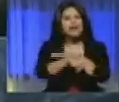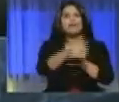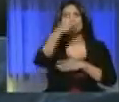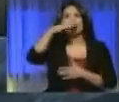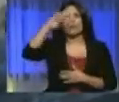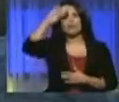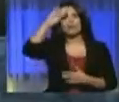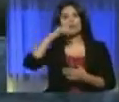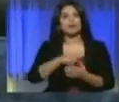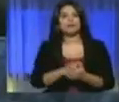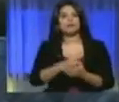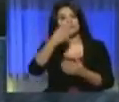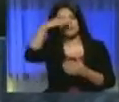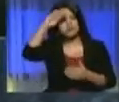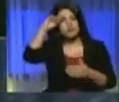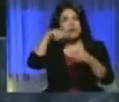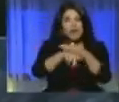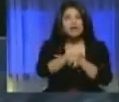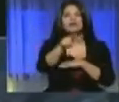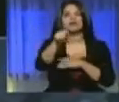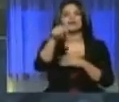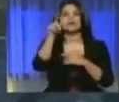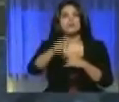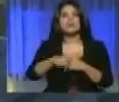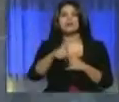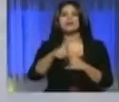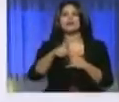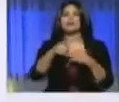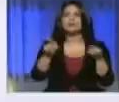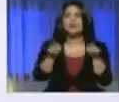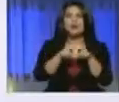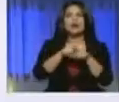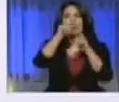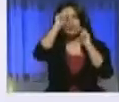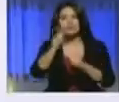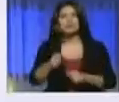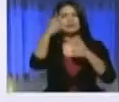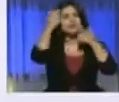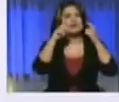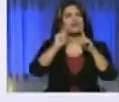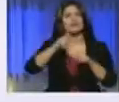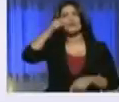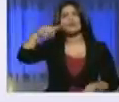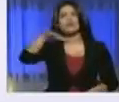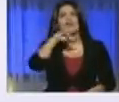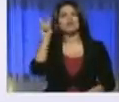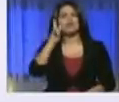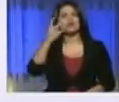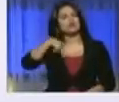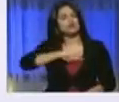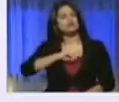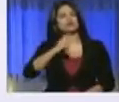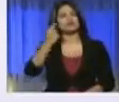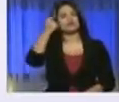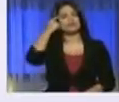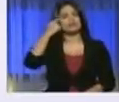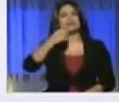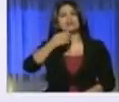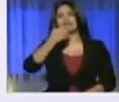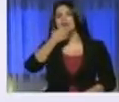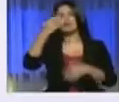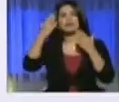de admiración, de reconocimiento del comandante Hugo Chávez y del pueblo de Venezuela a este gigante de la historia, 90